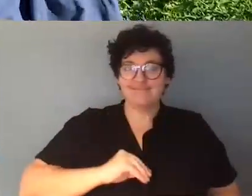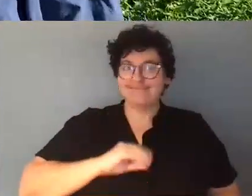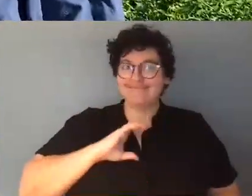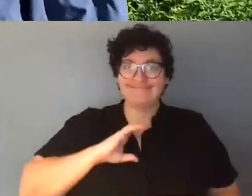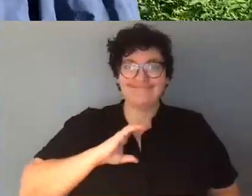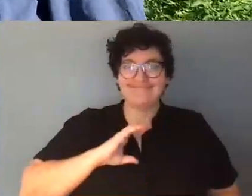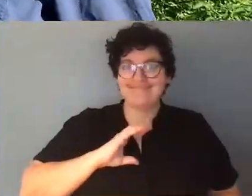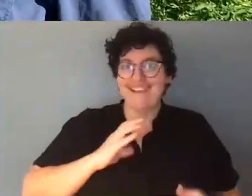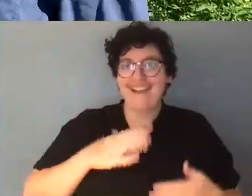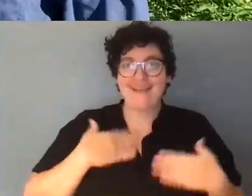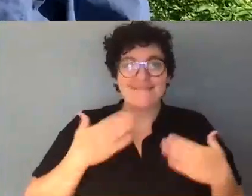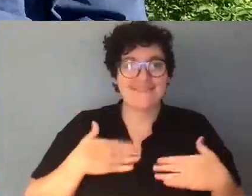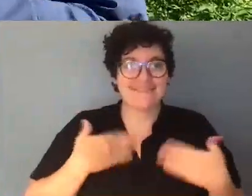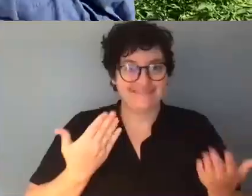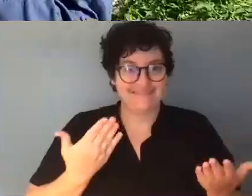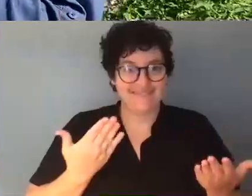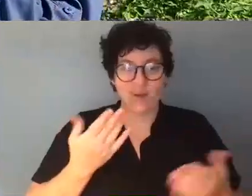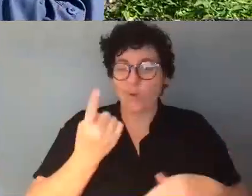increíble. Y